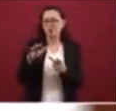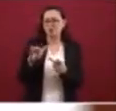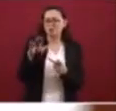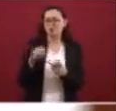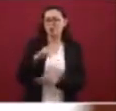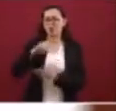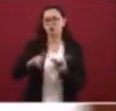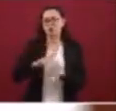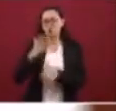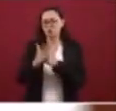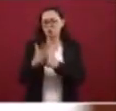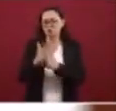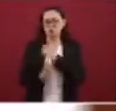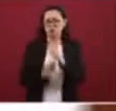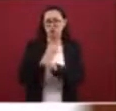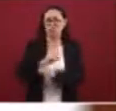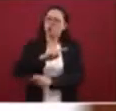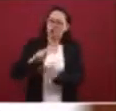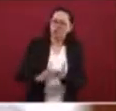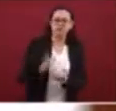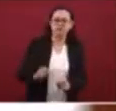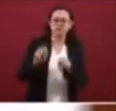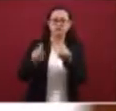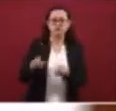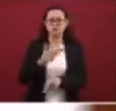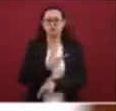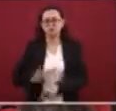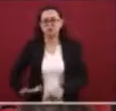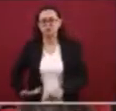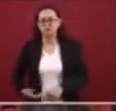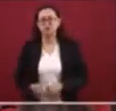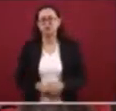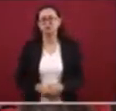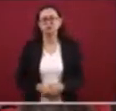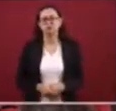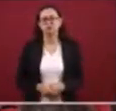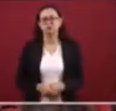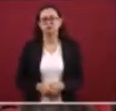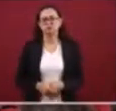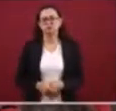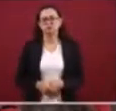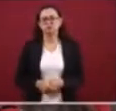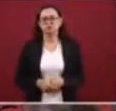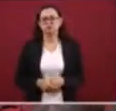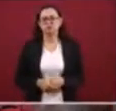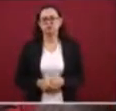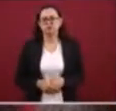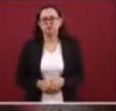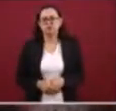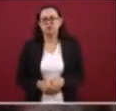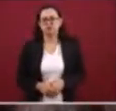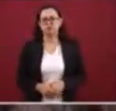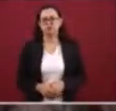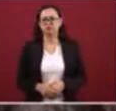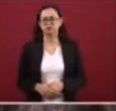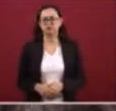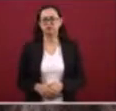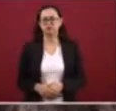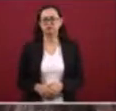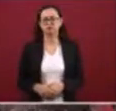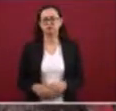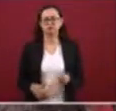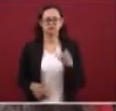las mesas directivas de el Senado y San Lázaro, respectivamente. Bueno, nada más voy a contestar una, porque las